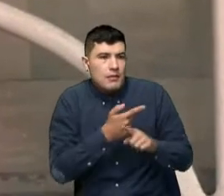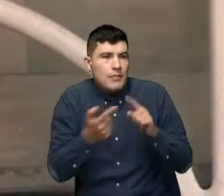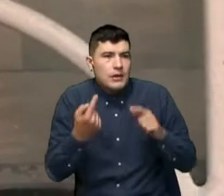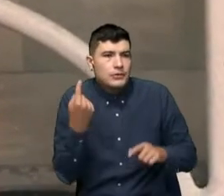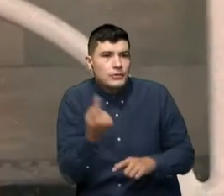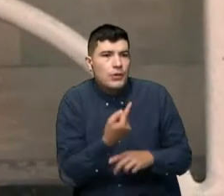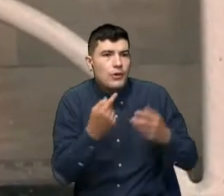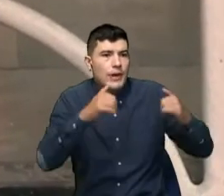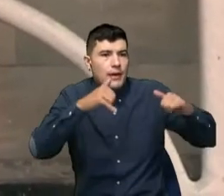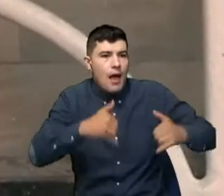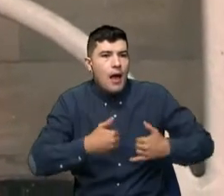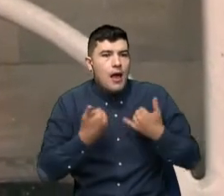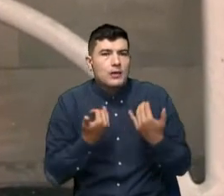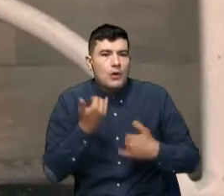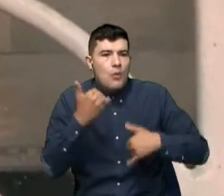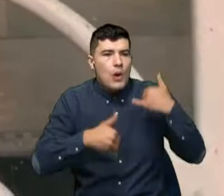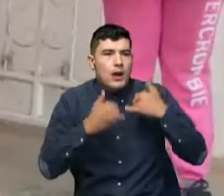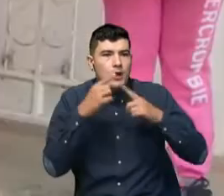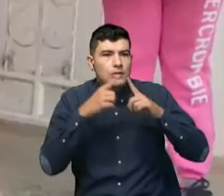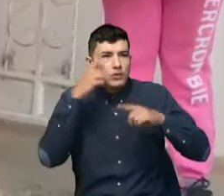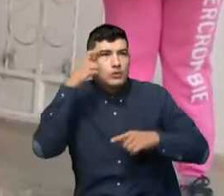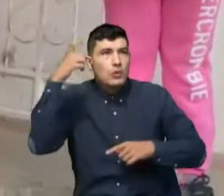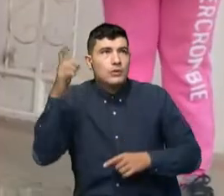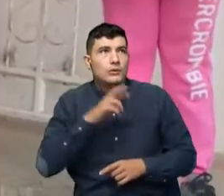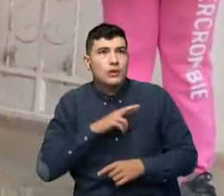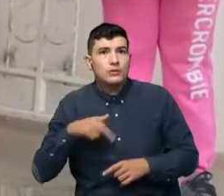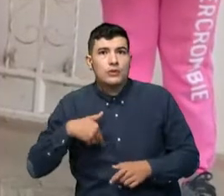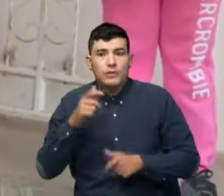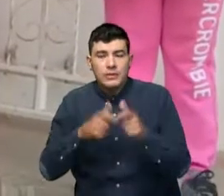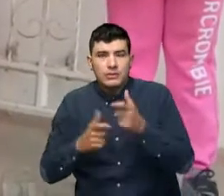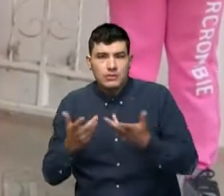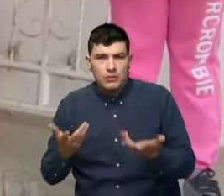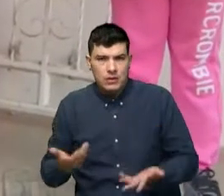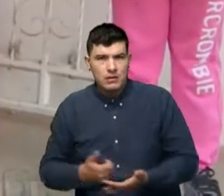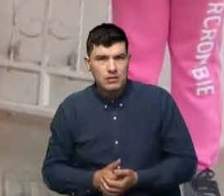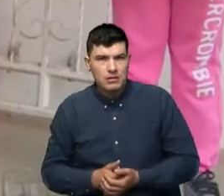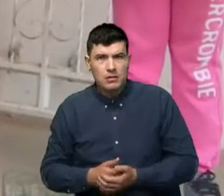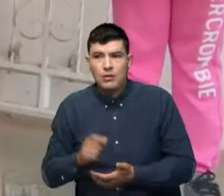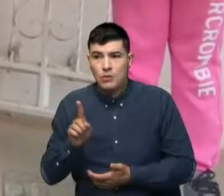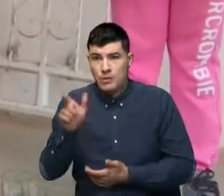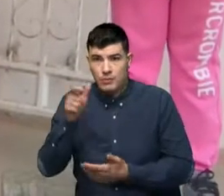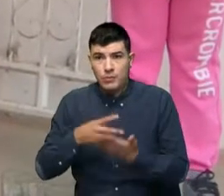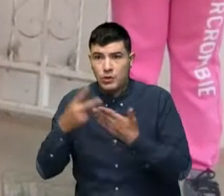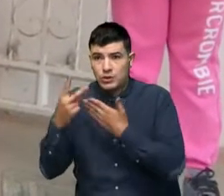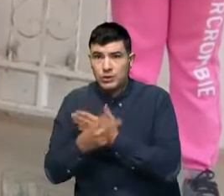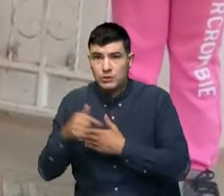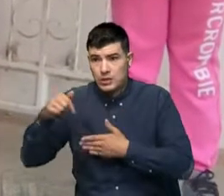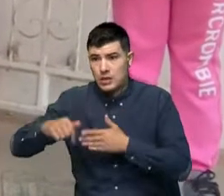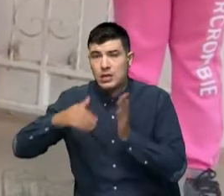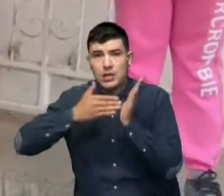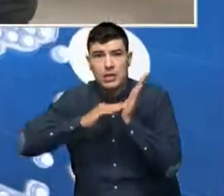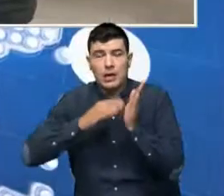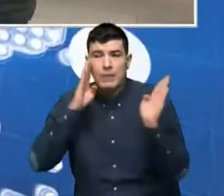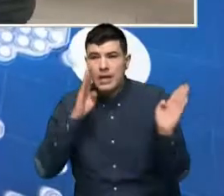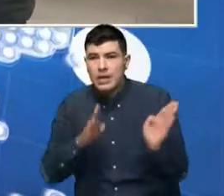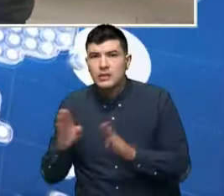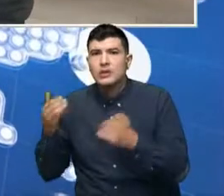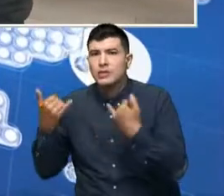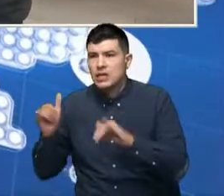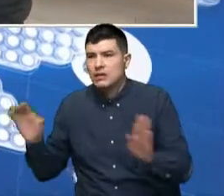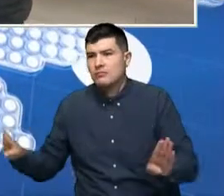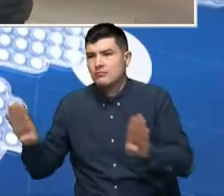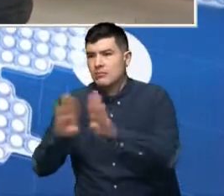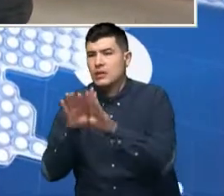juegan con los con los sueños de la gente y uno de los proyectos que tiene en floridablanca planeación ya le cerró